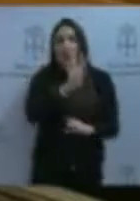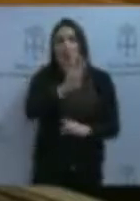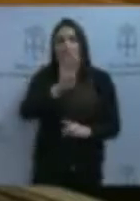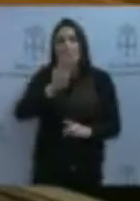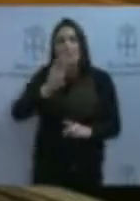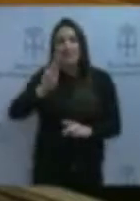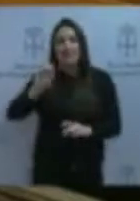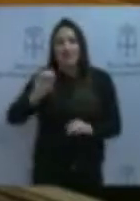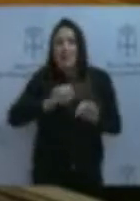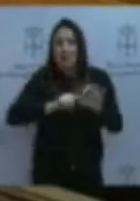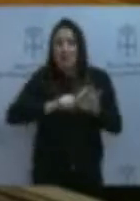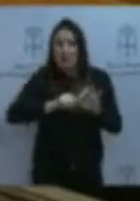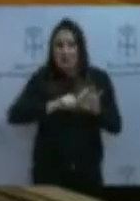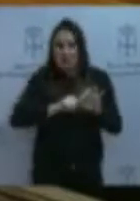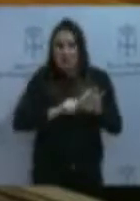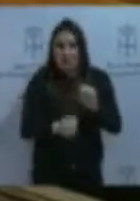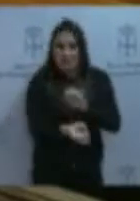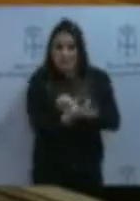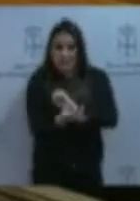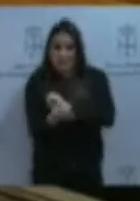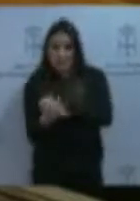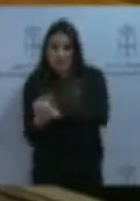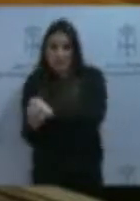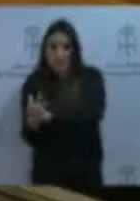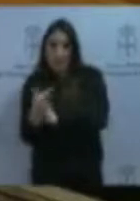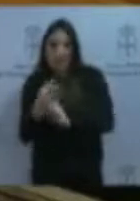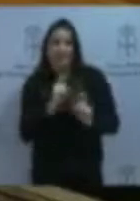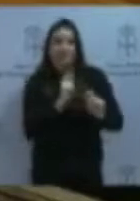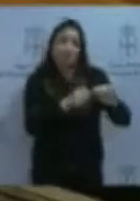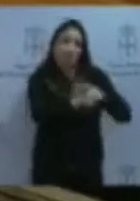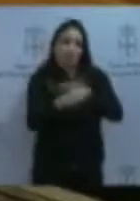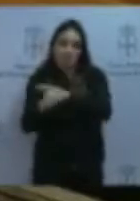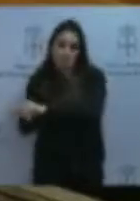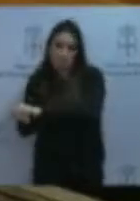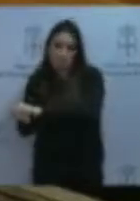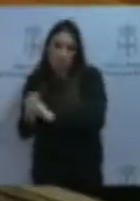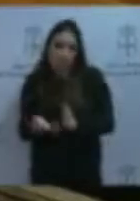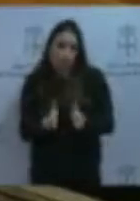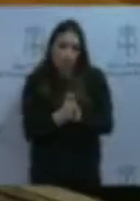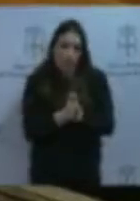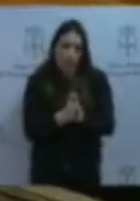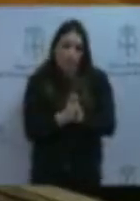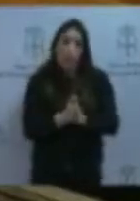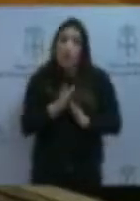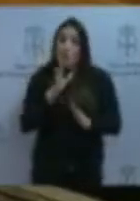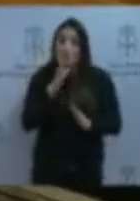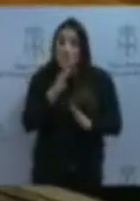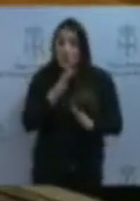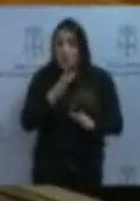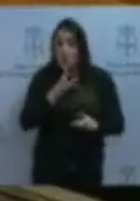430 plazas a crear y a dotar en total. Y para arreglar este problema, el problema